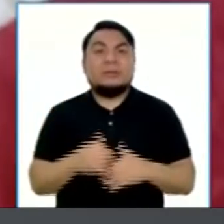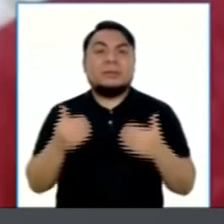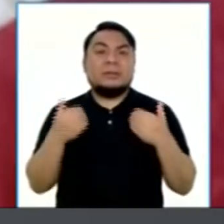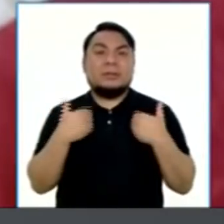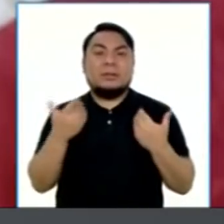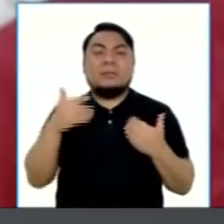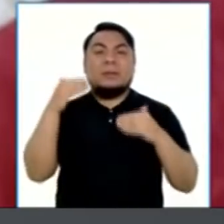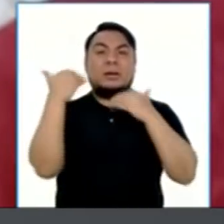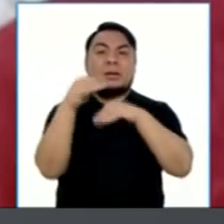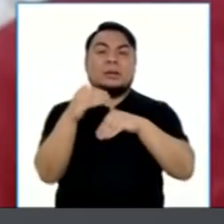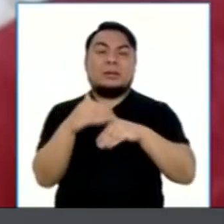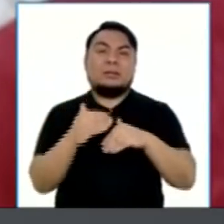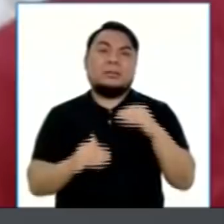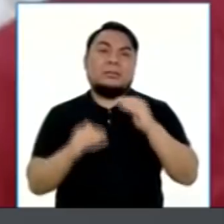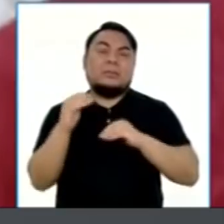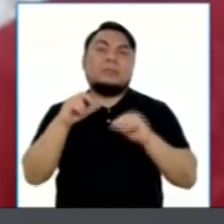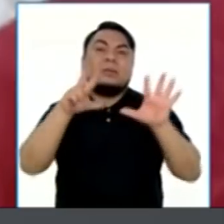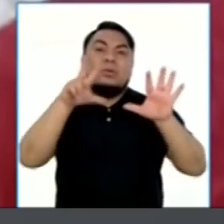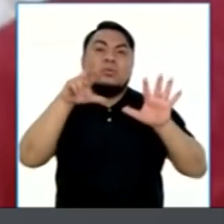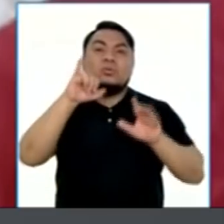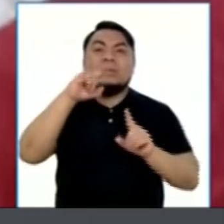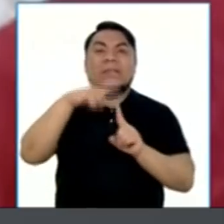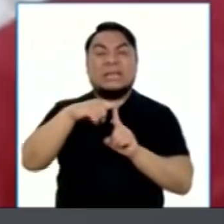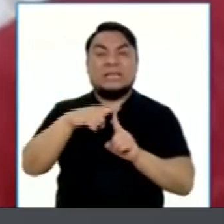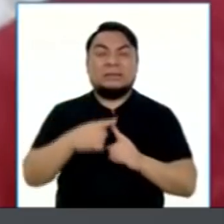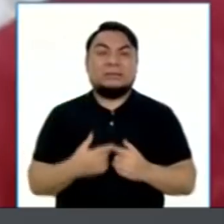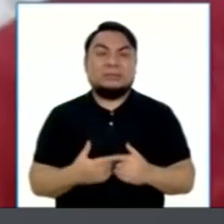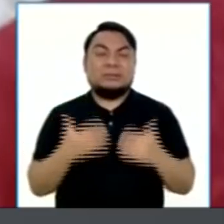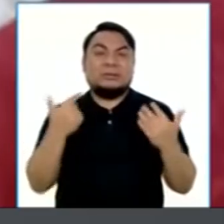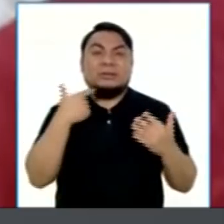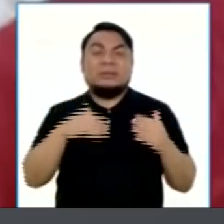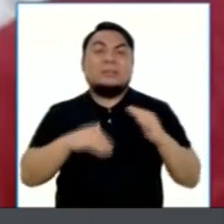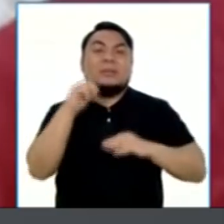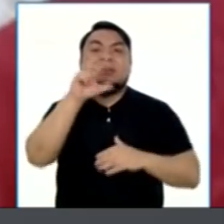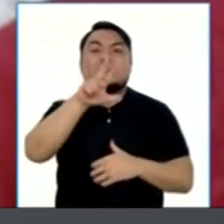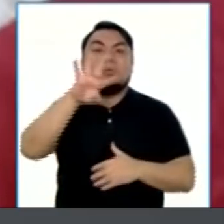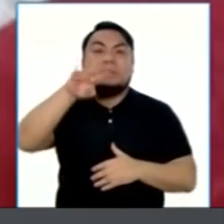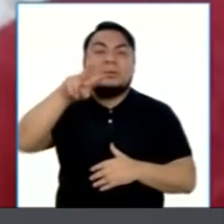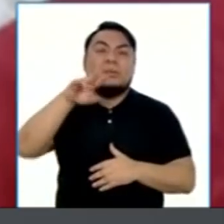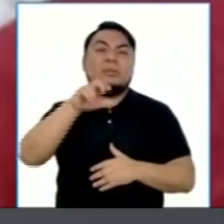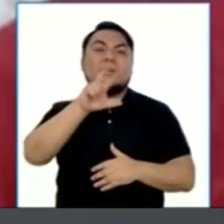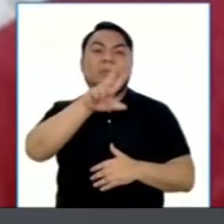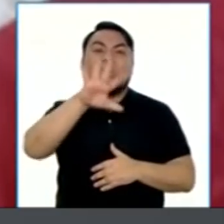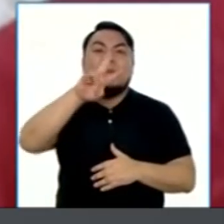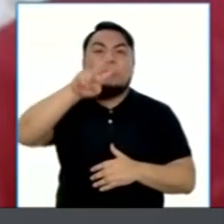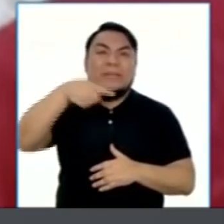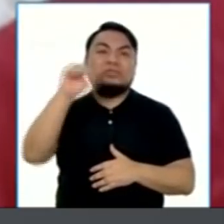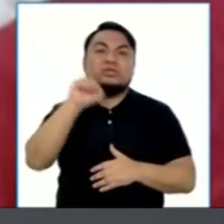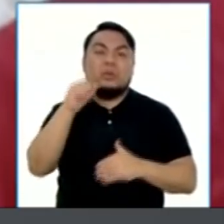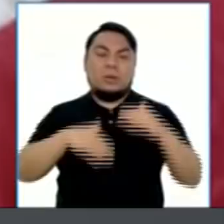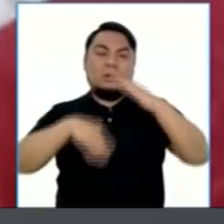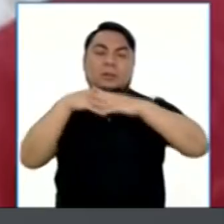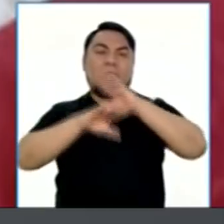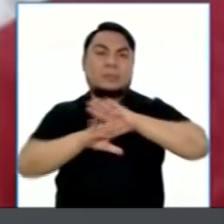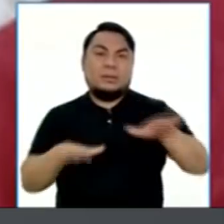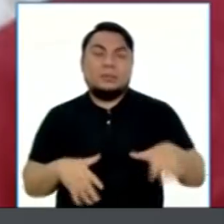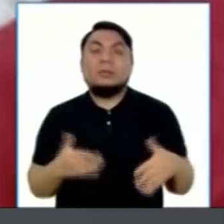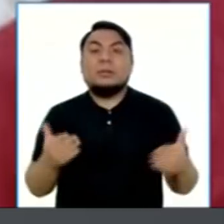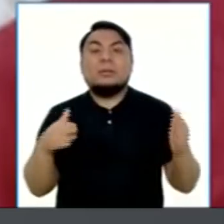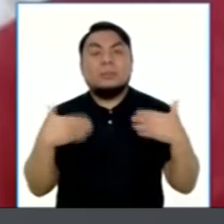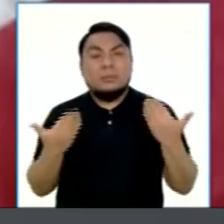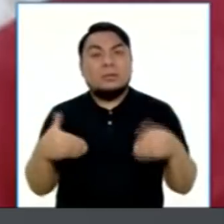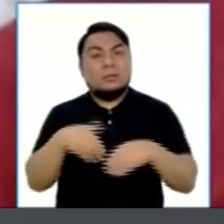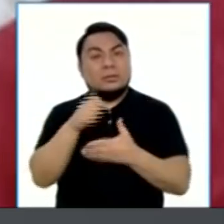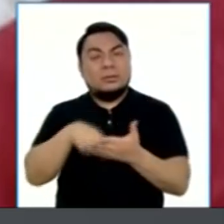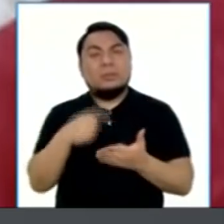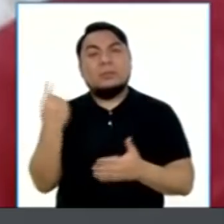tienen como límite que no superar las 8 ITs y que son más de 34.000 soles lo que puede contratarse. Y entonces